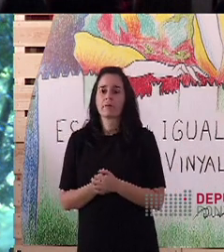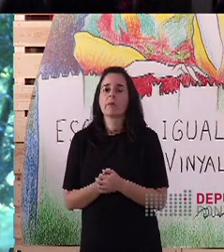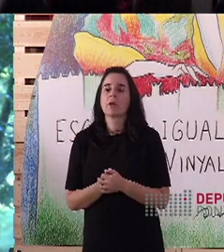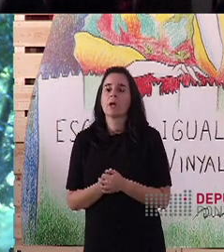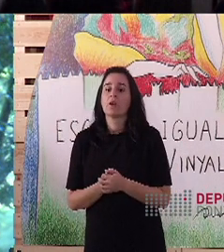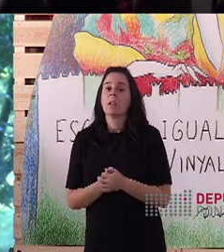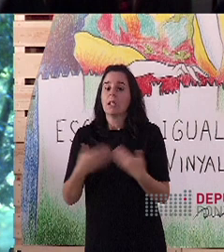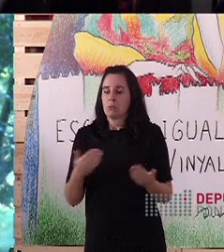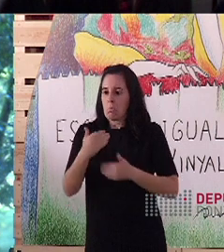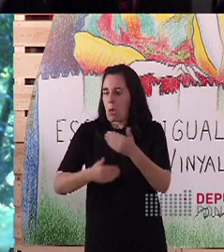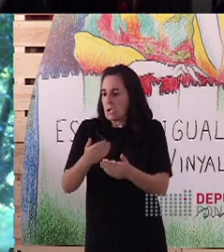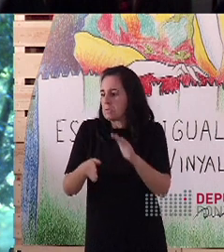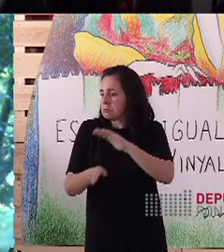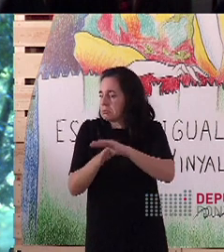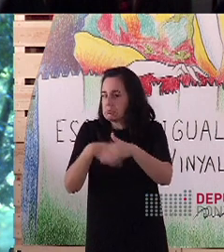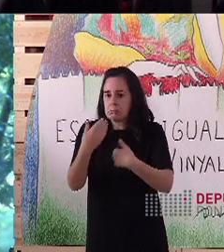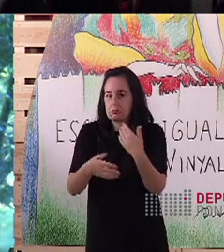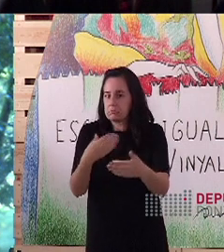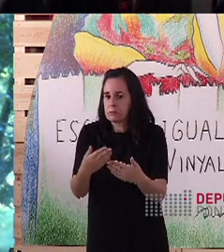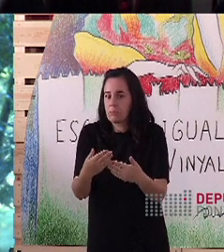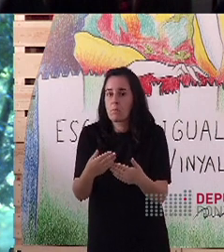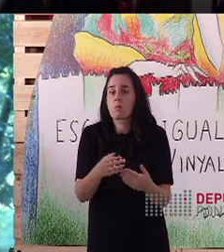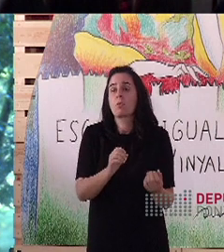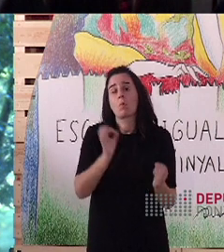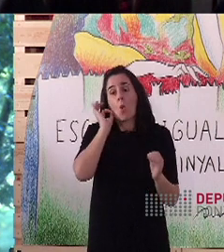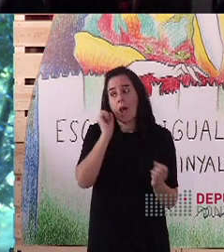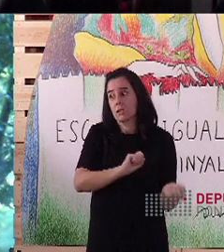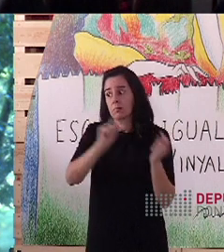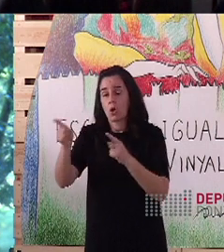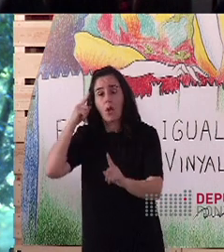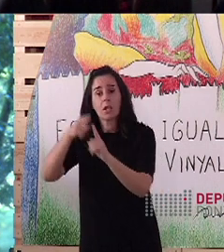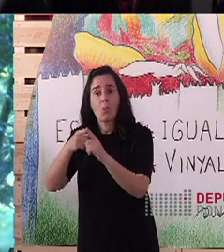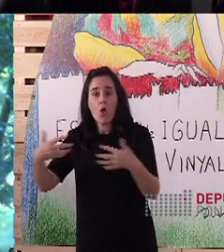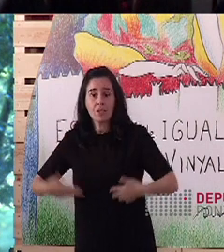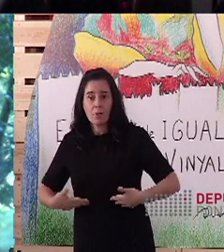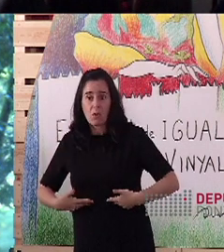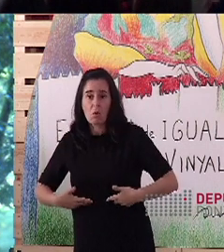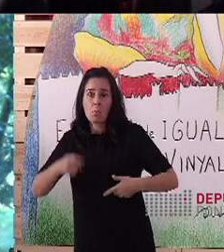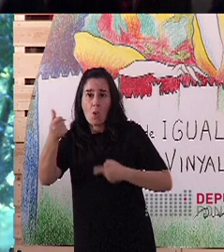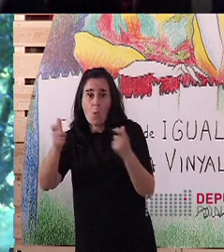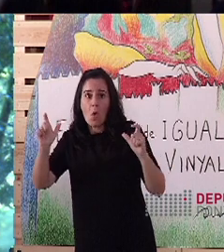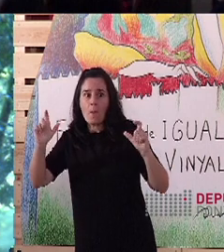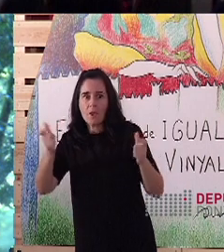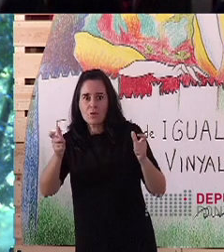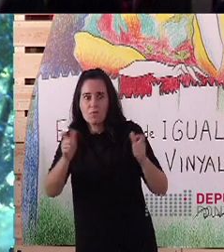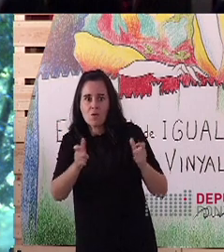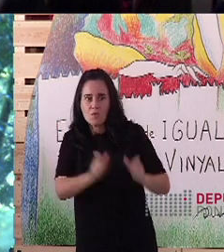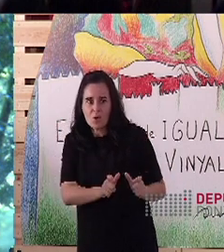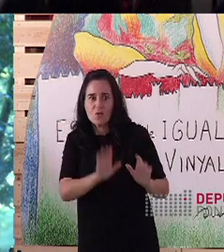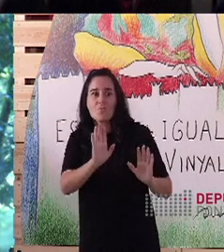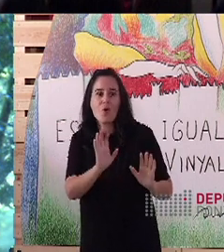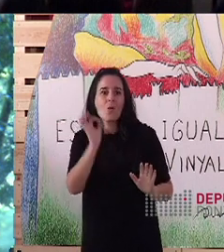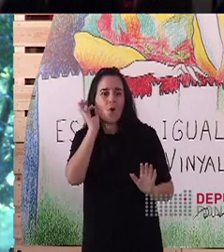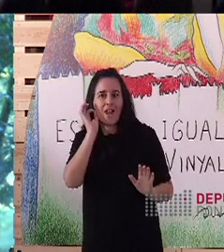proceso continuaba, las mujeres que se exportaban para el servicio doméstico eran muchas menos que las que se exportaban para la